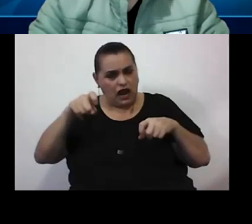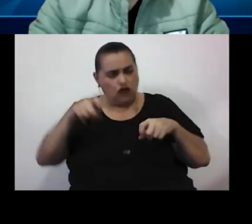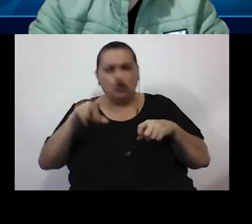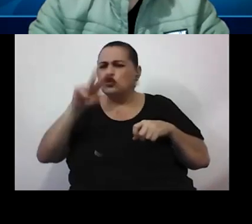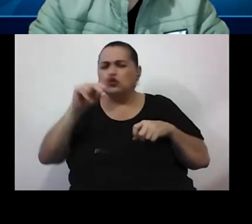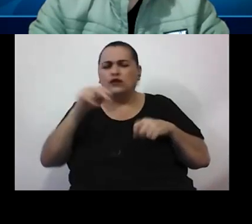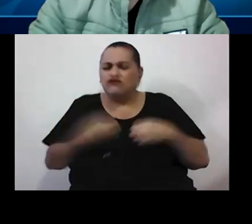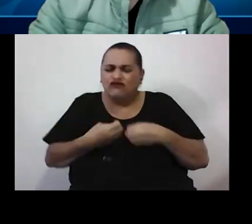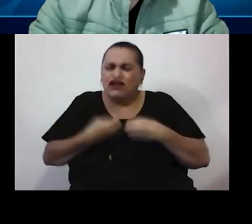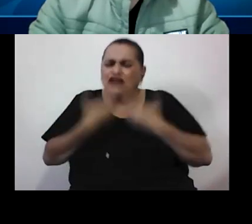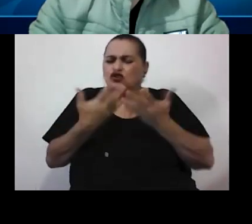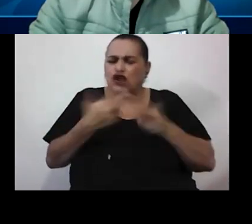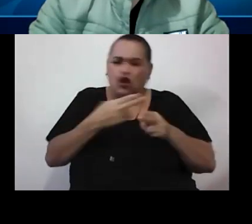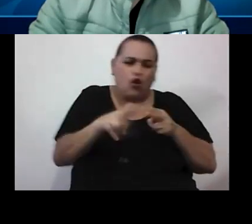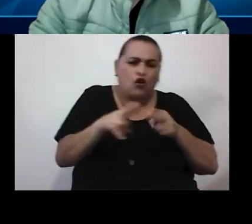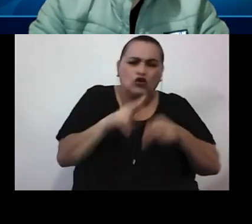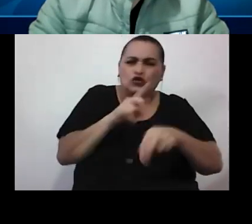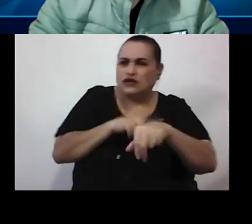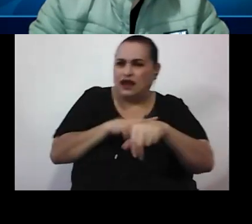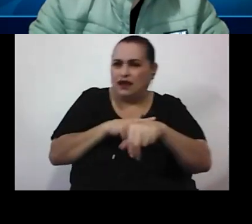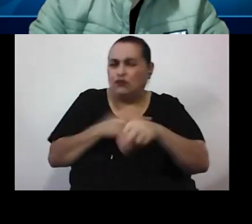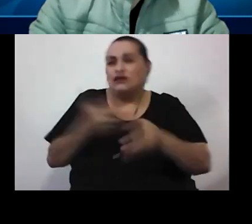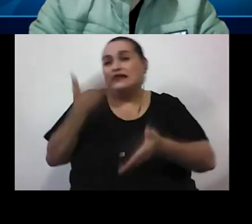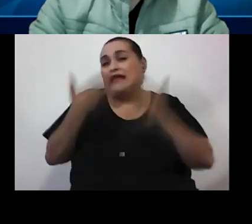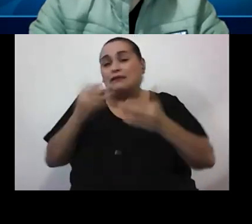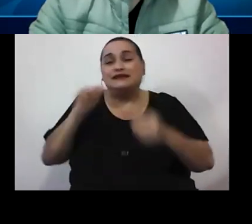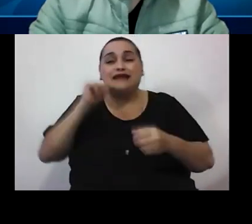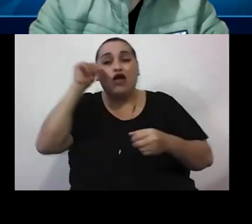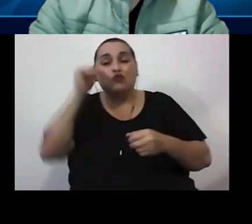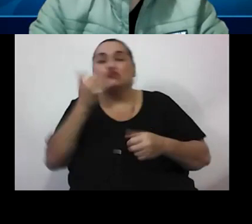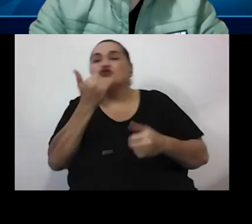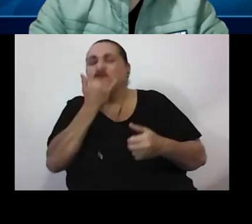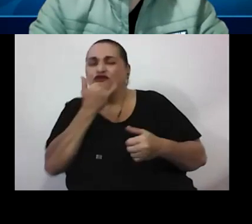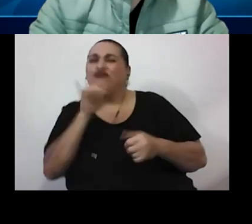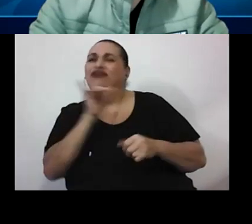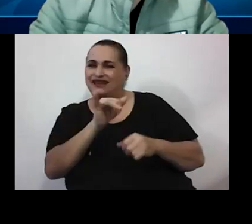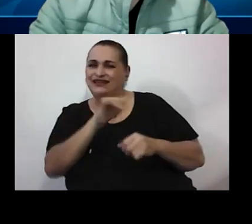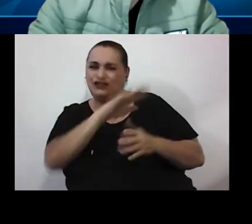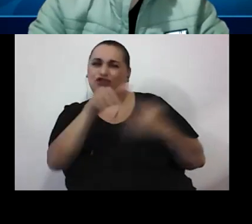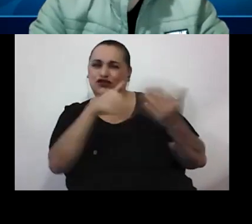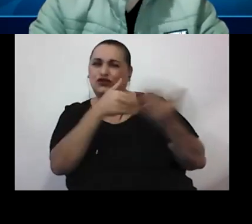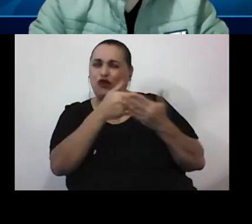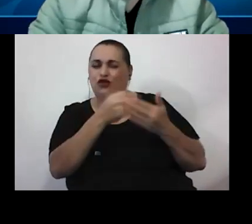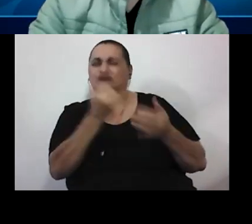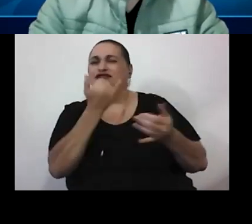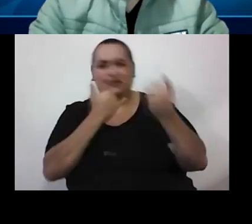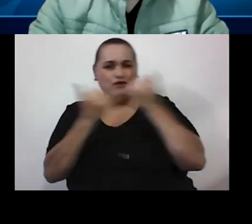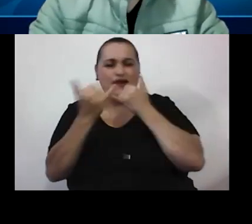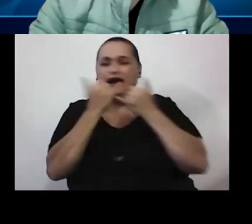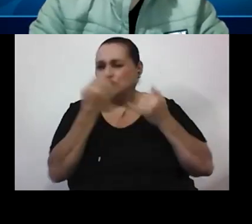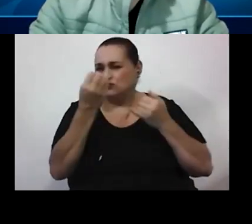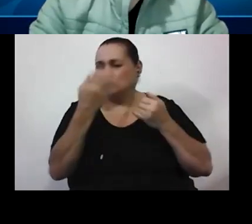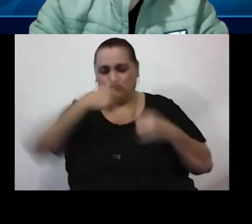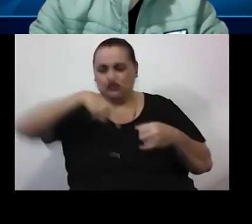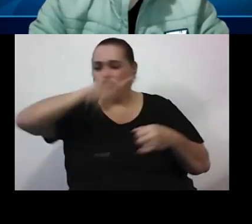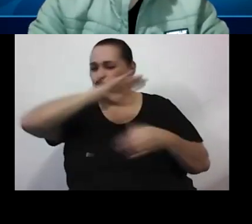plazo, que ahí es donde las personas adultas nos equivocamos bastante, todas en general. Me incluyo en